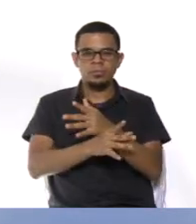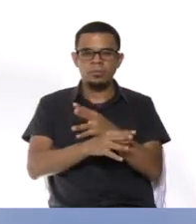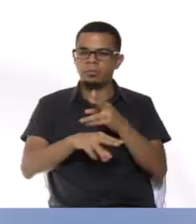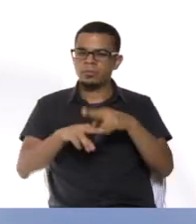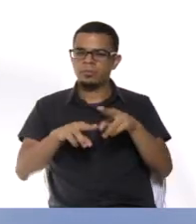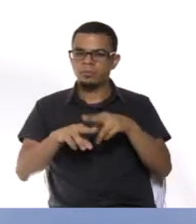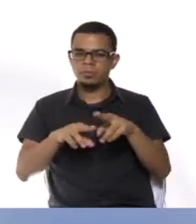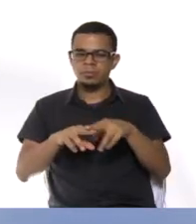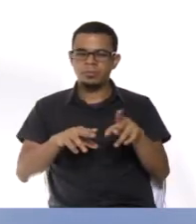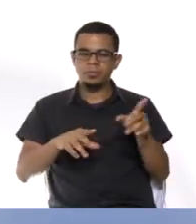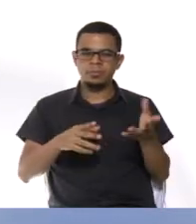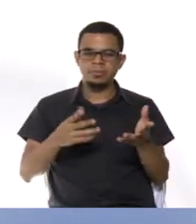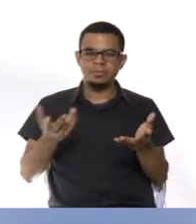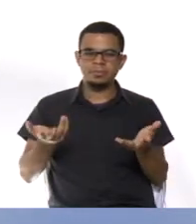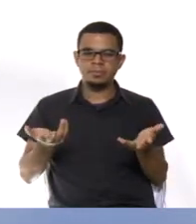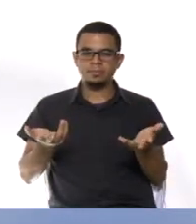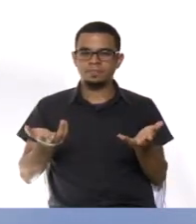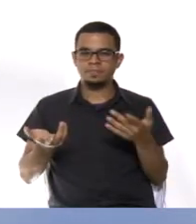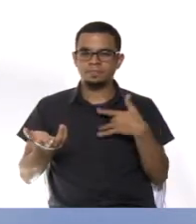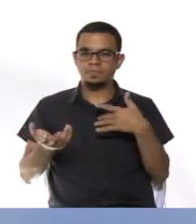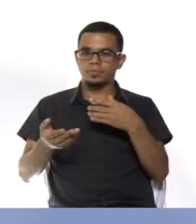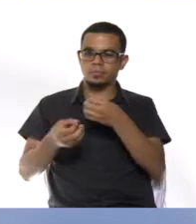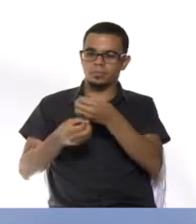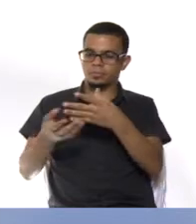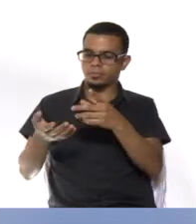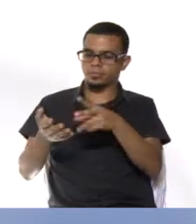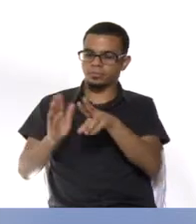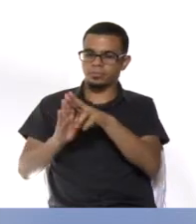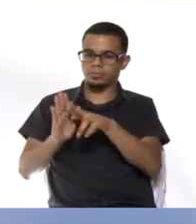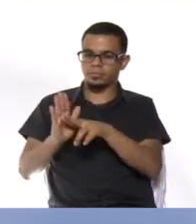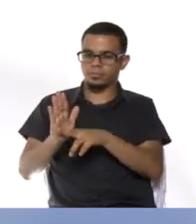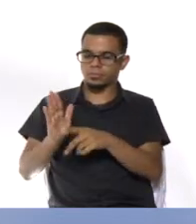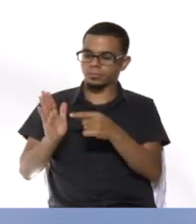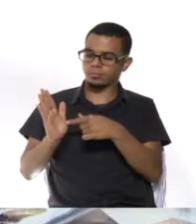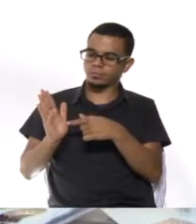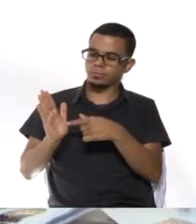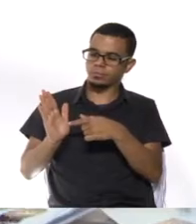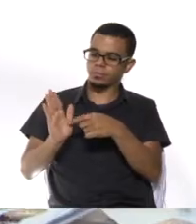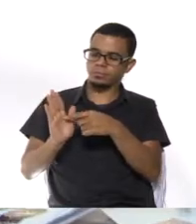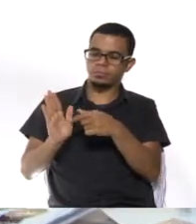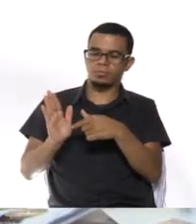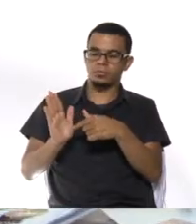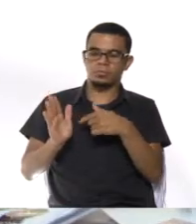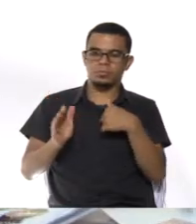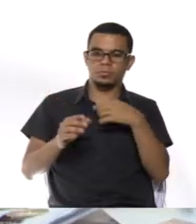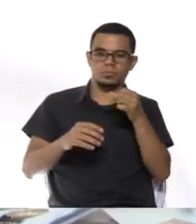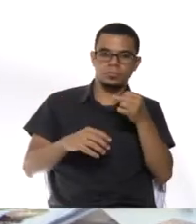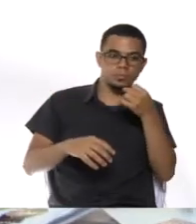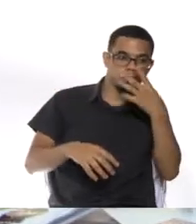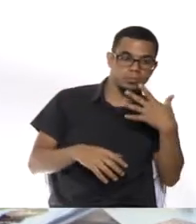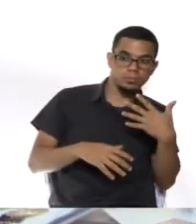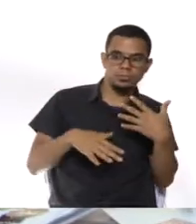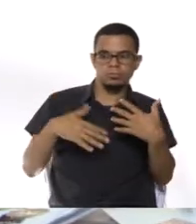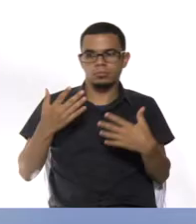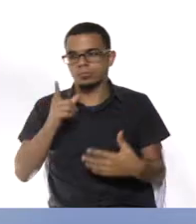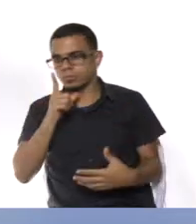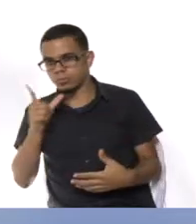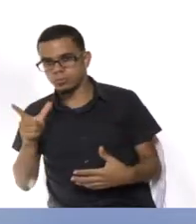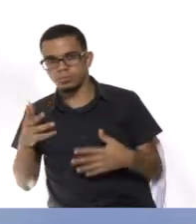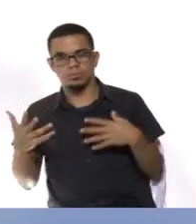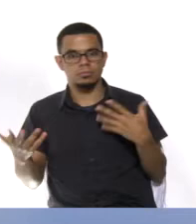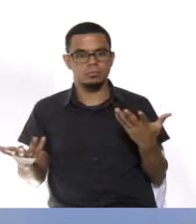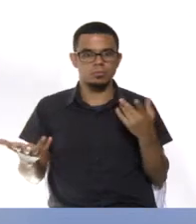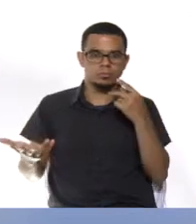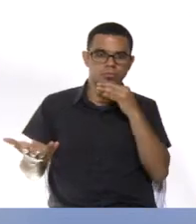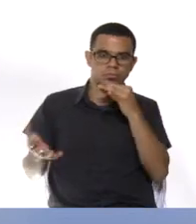trae un texto instruccional de cómo se utiliza, cuáles son las ventajas, las desventajas de ese artículo. Ok,